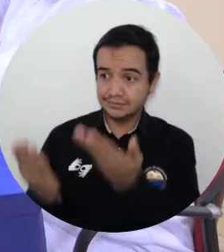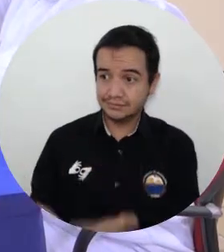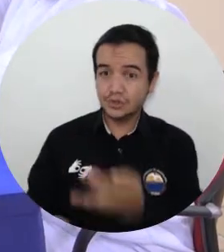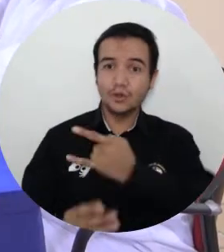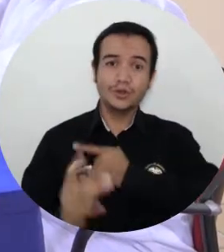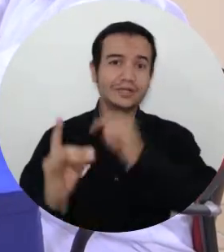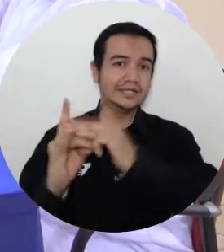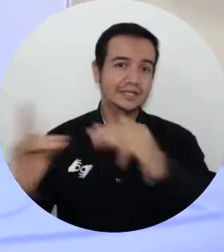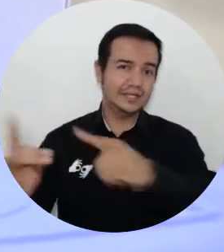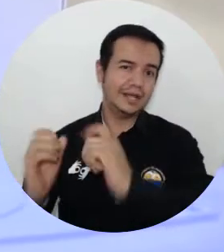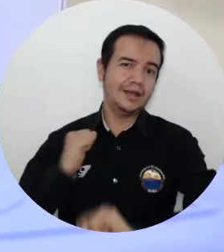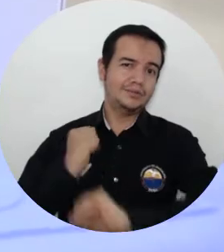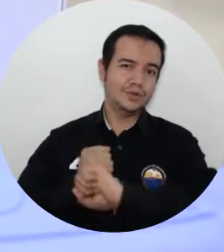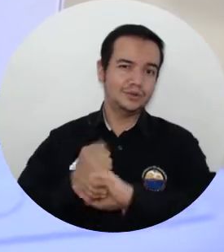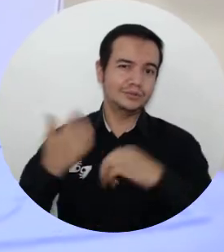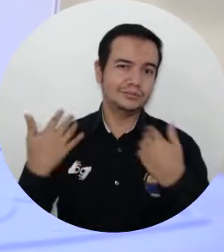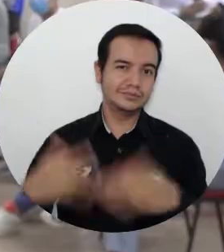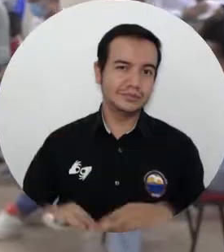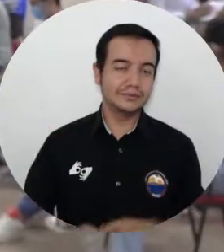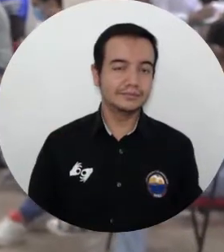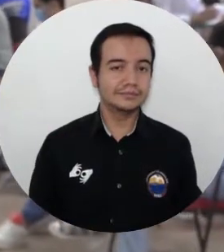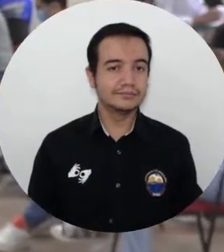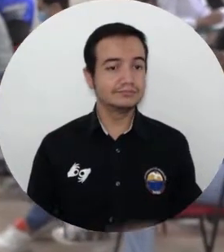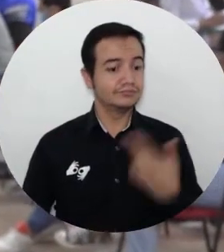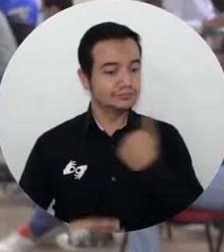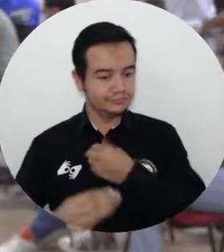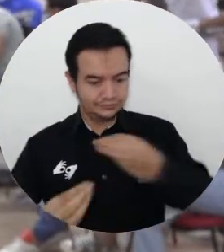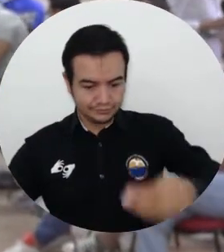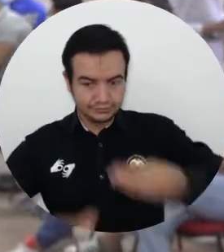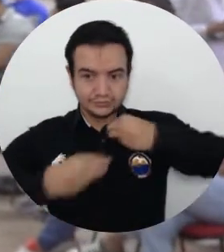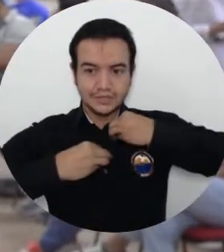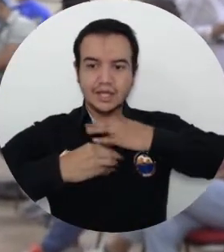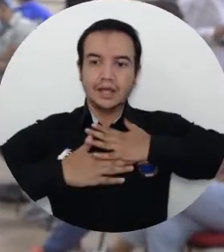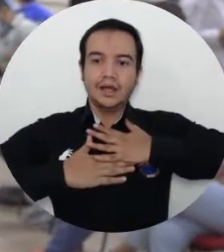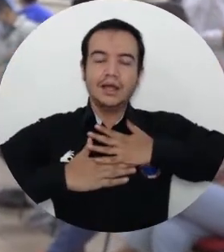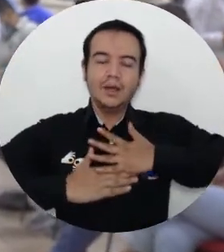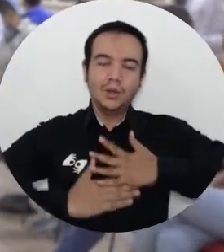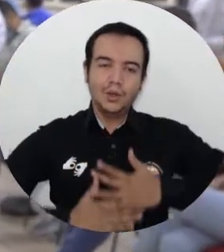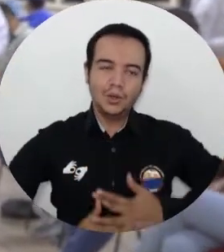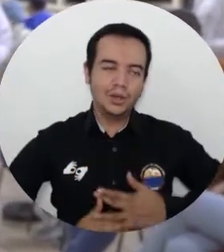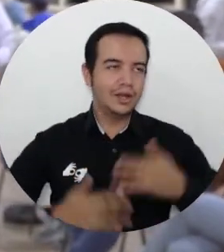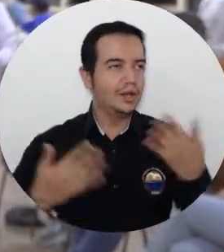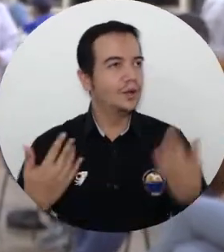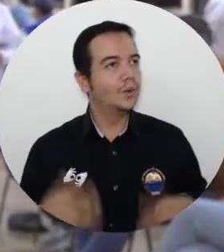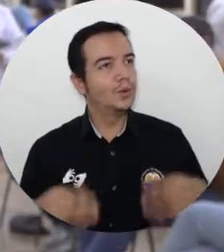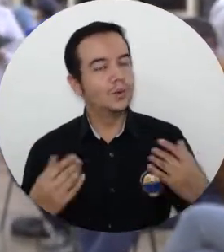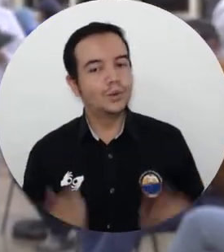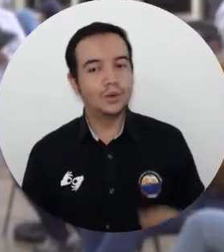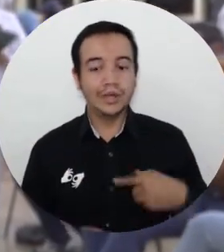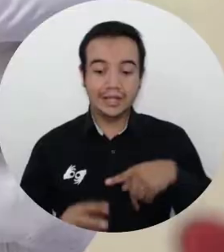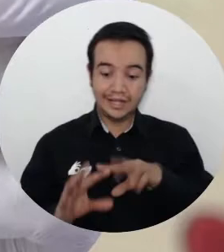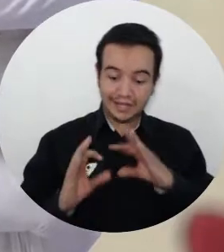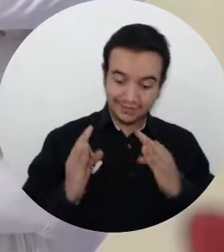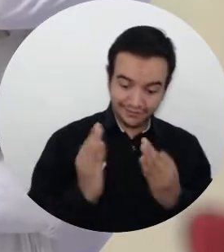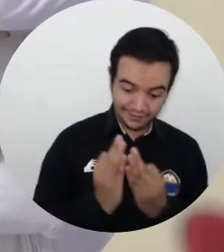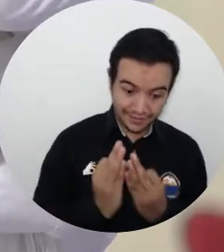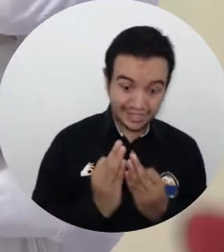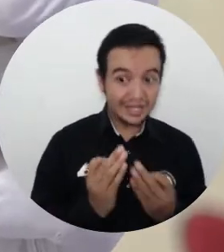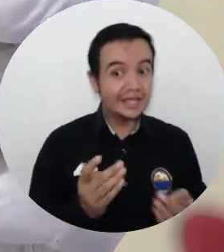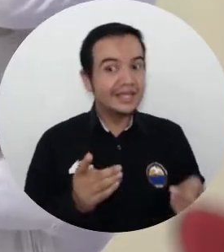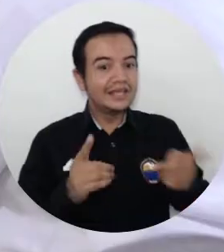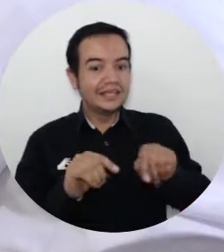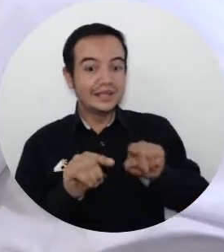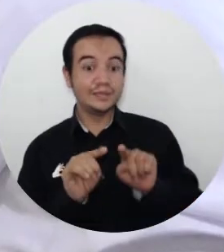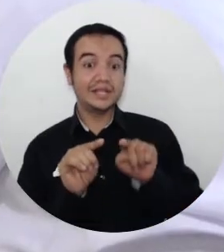del Magdalena por su gran apoyo. Nos da un parte de confianza para estar más tranquilos y seguros tanto en nuestros hogares como en